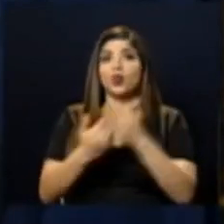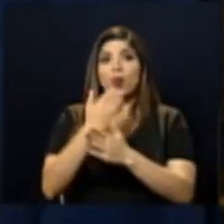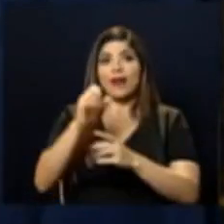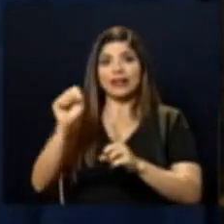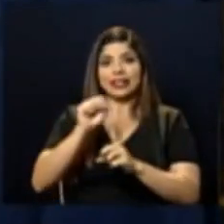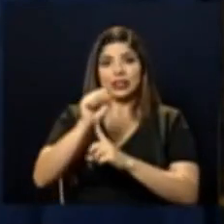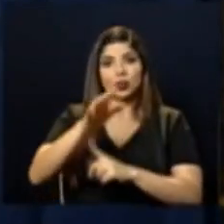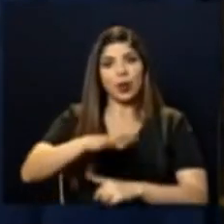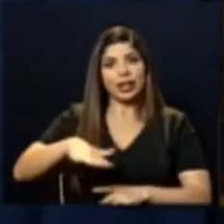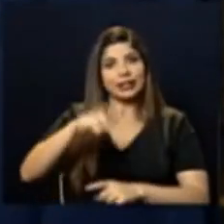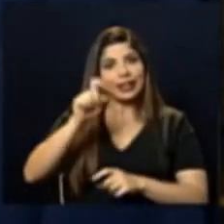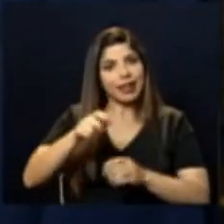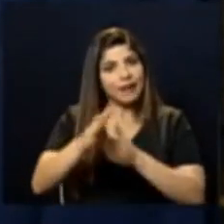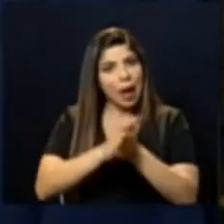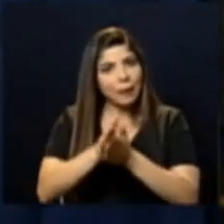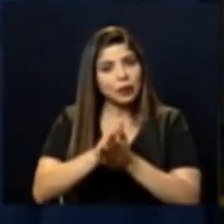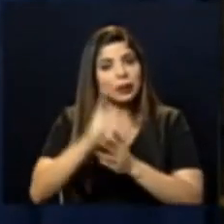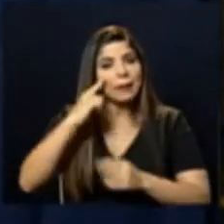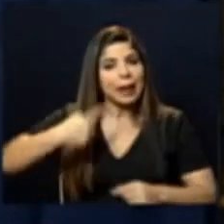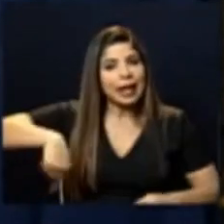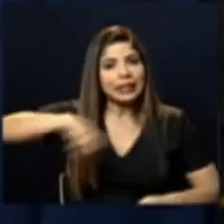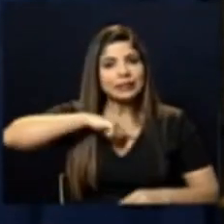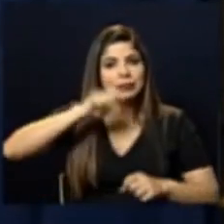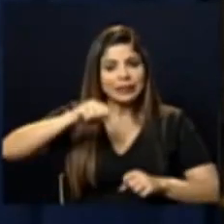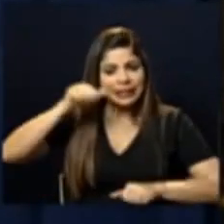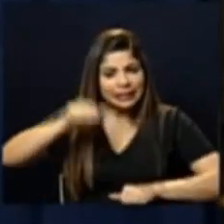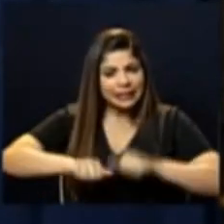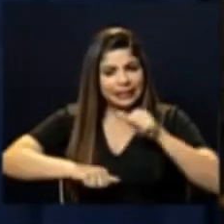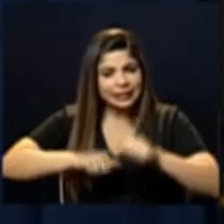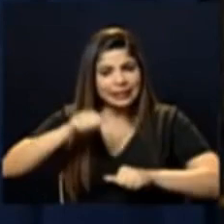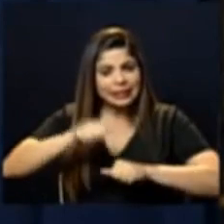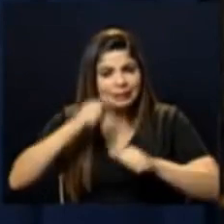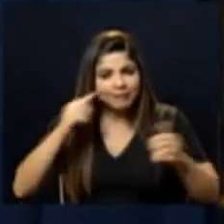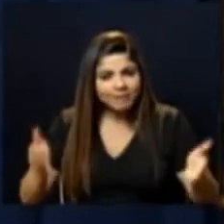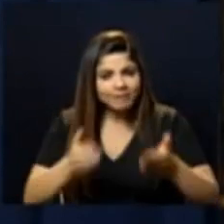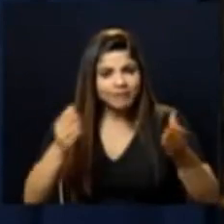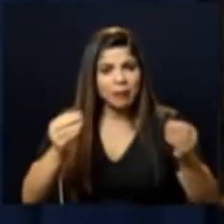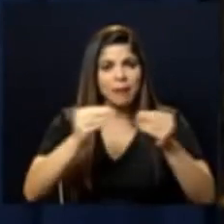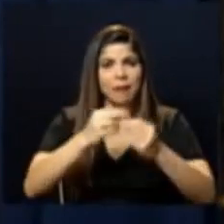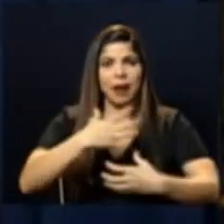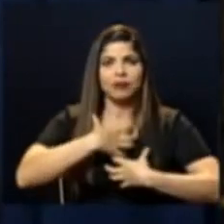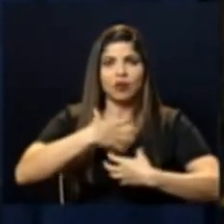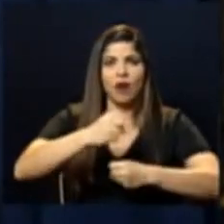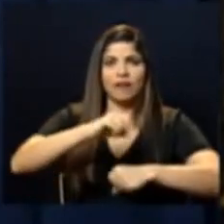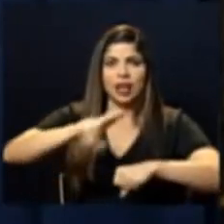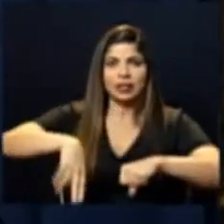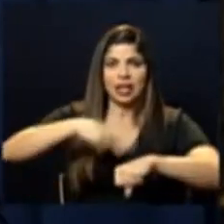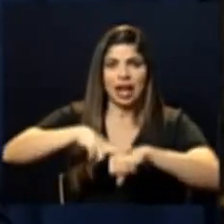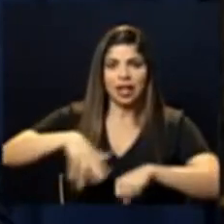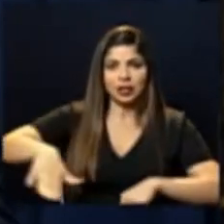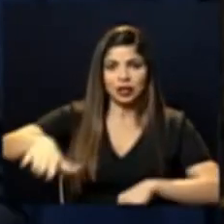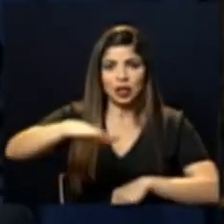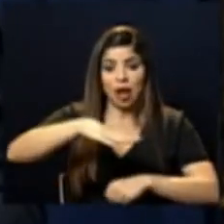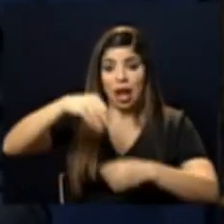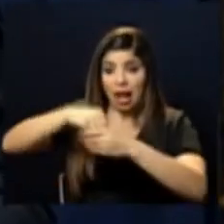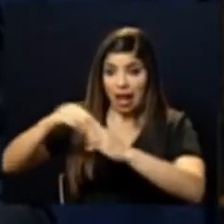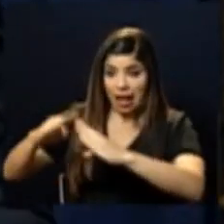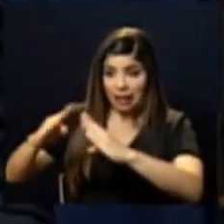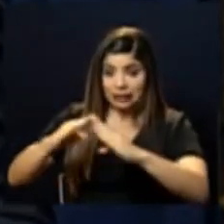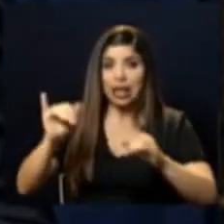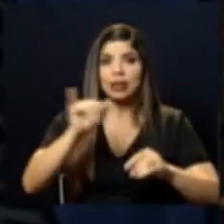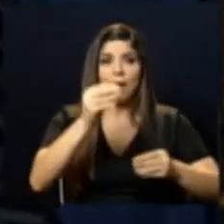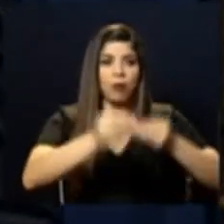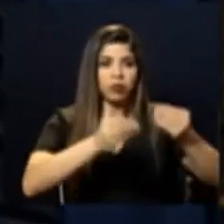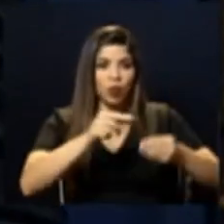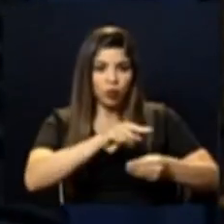y esforzarnos por fortalecer la confianza nacional, tanto en los hogares como en el sector